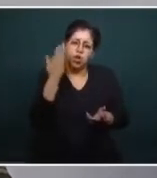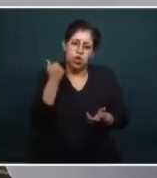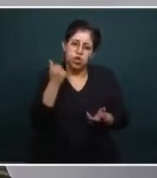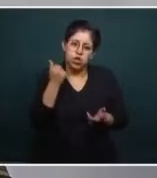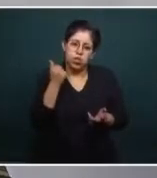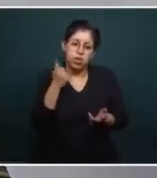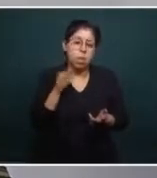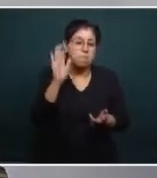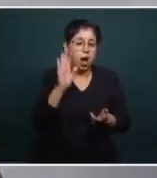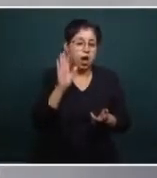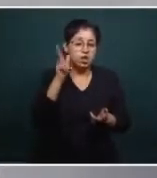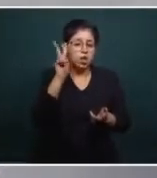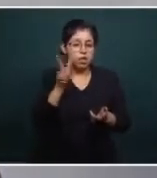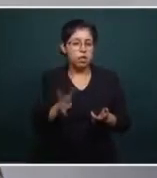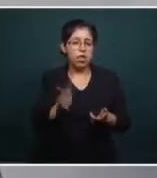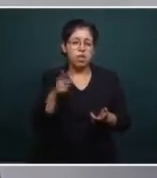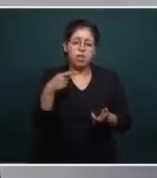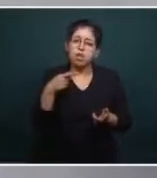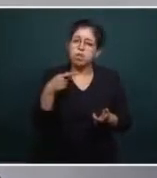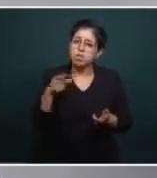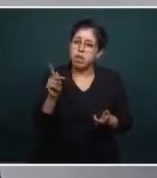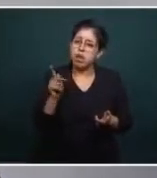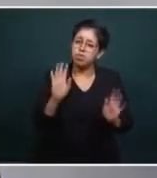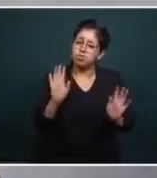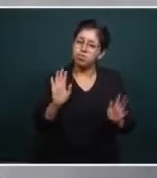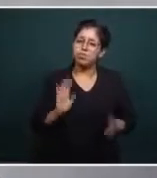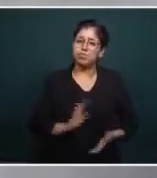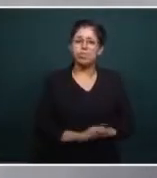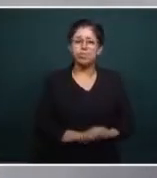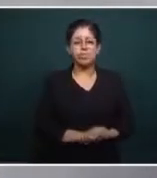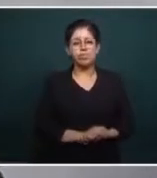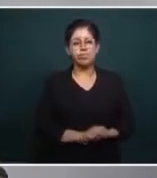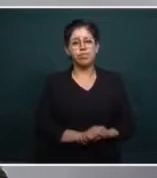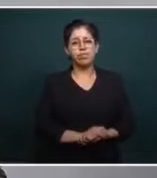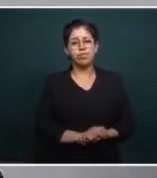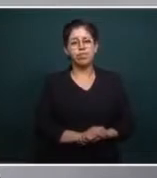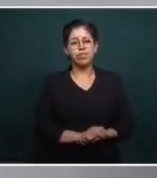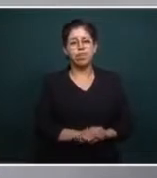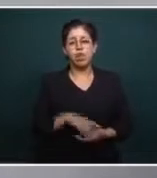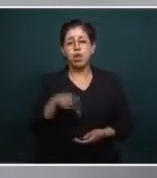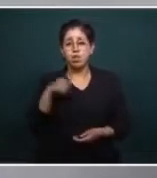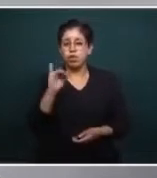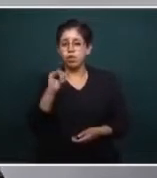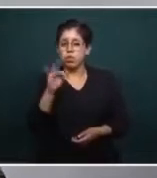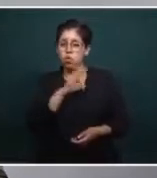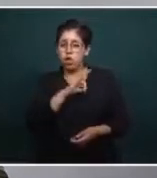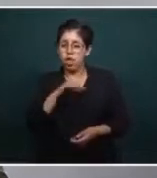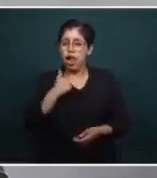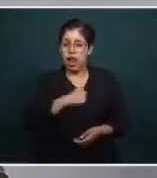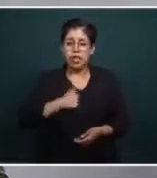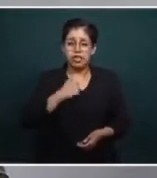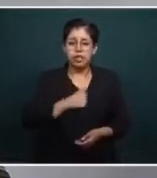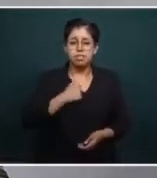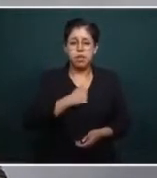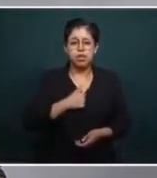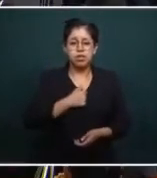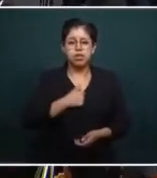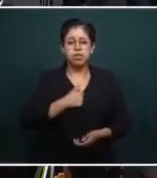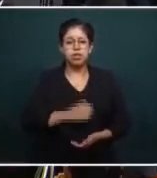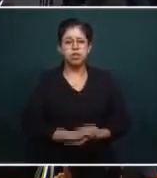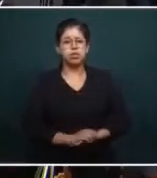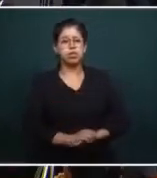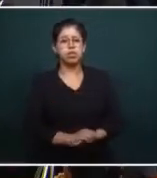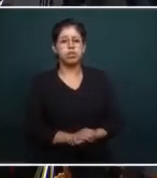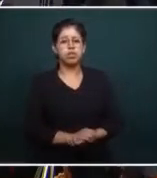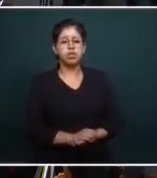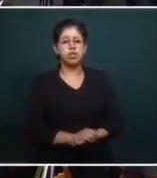no dispara where una they munición, wouldn't pero sí have una munición como tal, pero sí but it would have algún some kind of proyectil munition, que but pueda not as servir dangerous, but it could also be